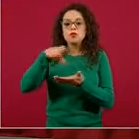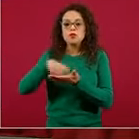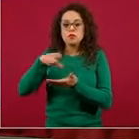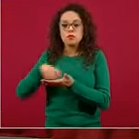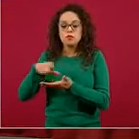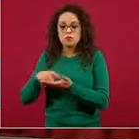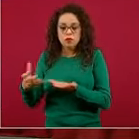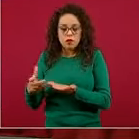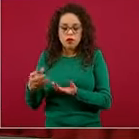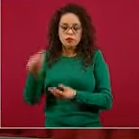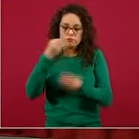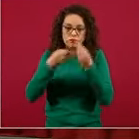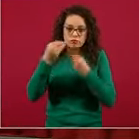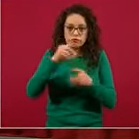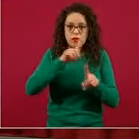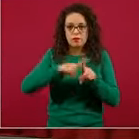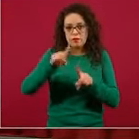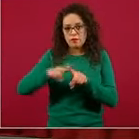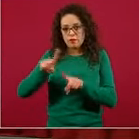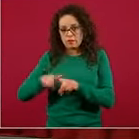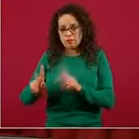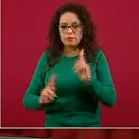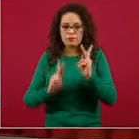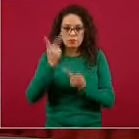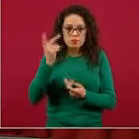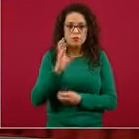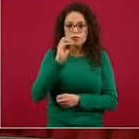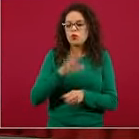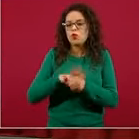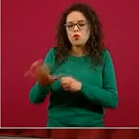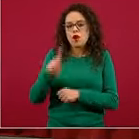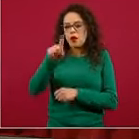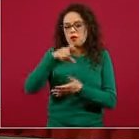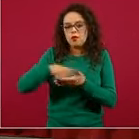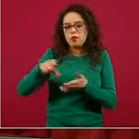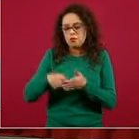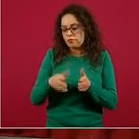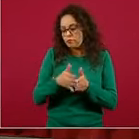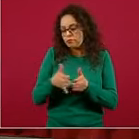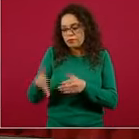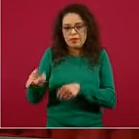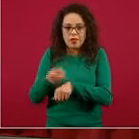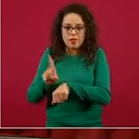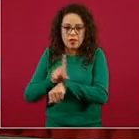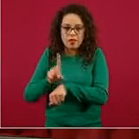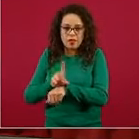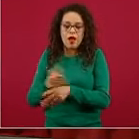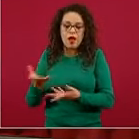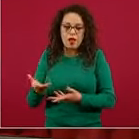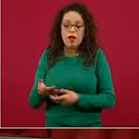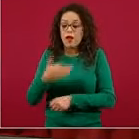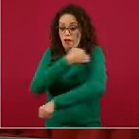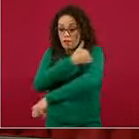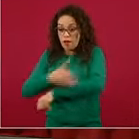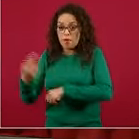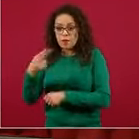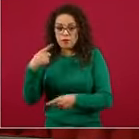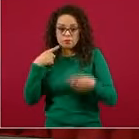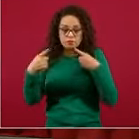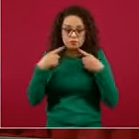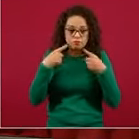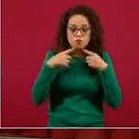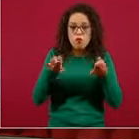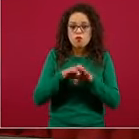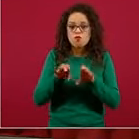la casa de los alimentos que lógicamente se van a consumir durante los siguientes días. Organicémonos como familia para que preferentemente